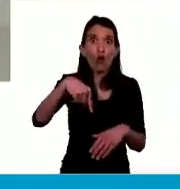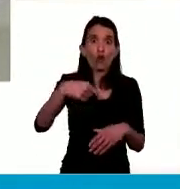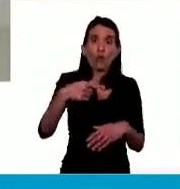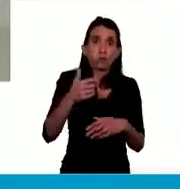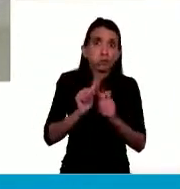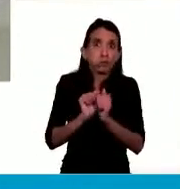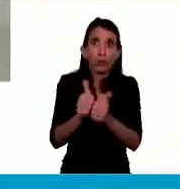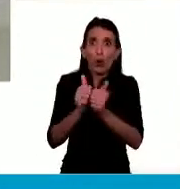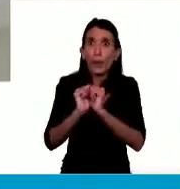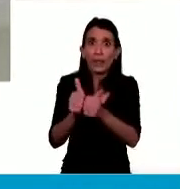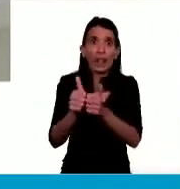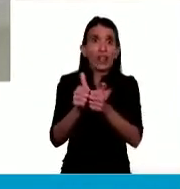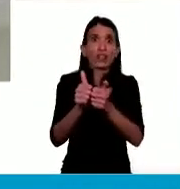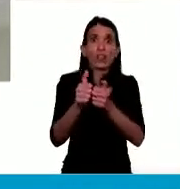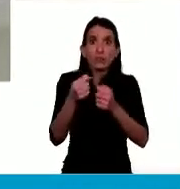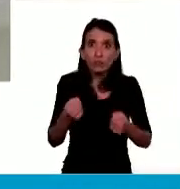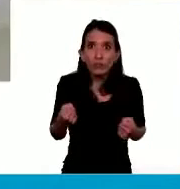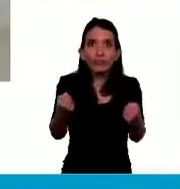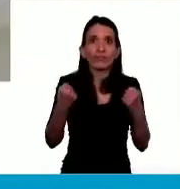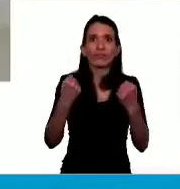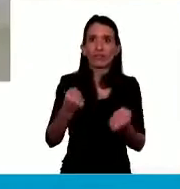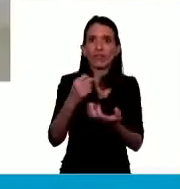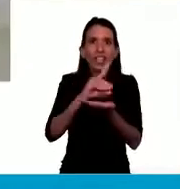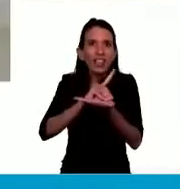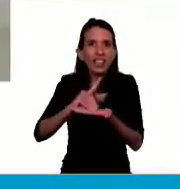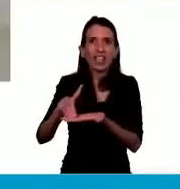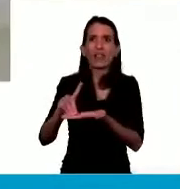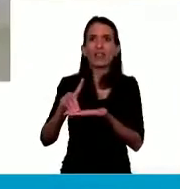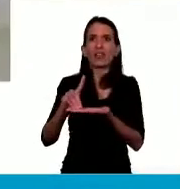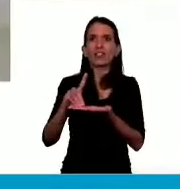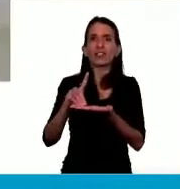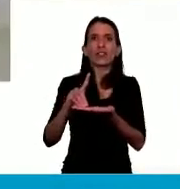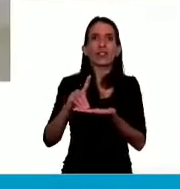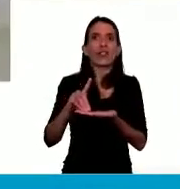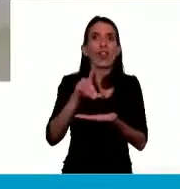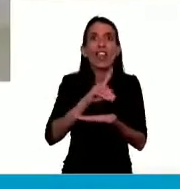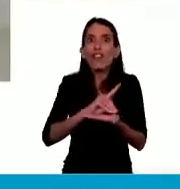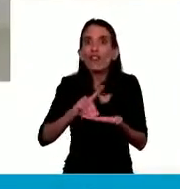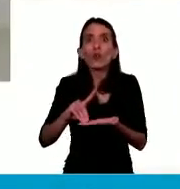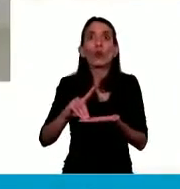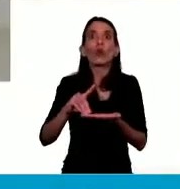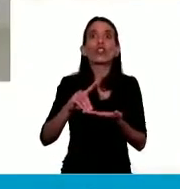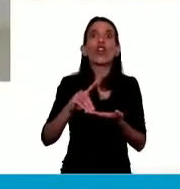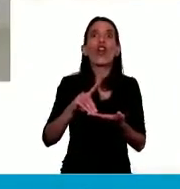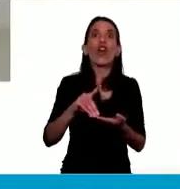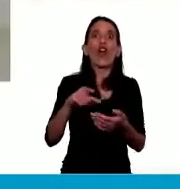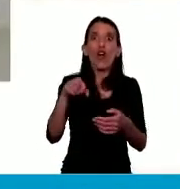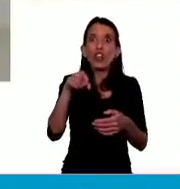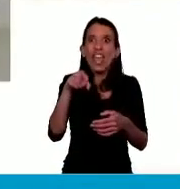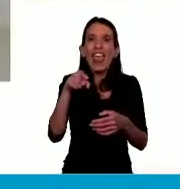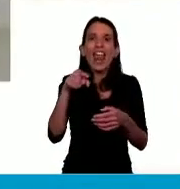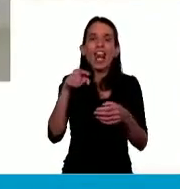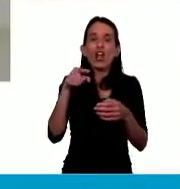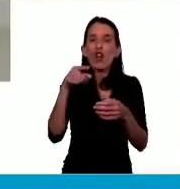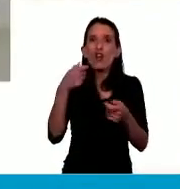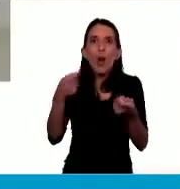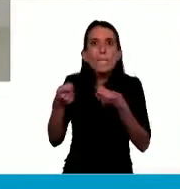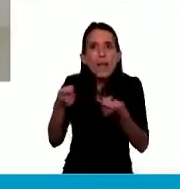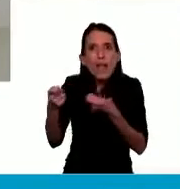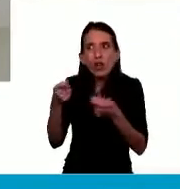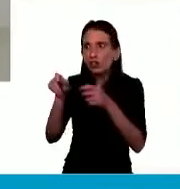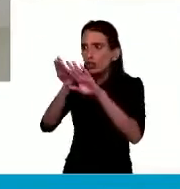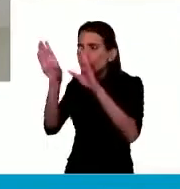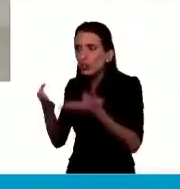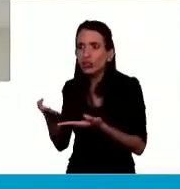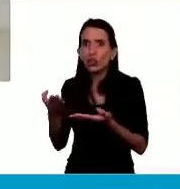acompañando la iniciativa del diputado Lipovetsky con lo que eso implica para cada uno de los comercios que tanto vienen